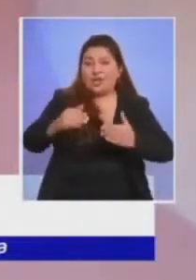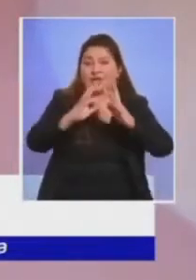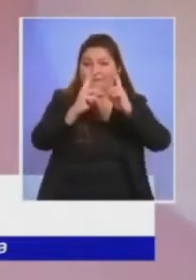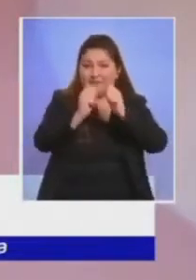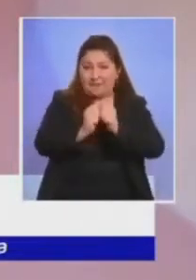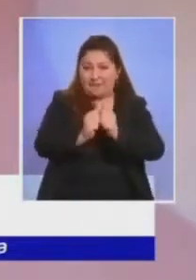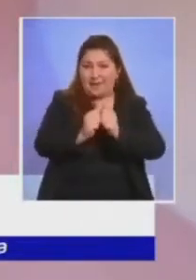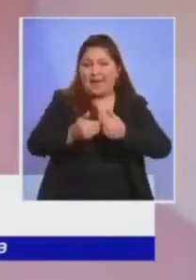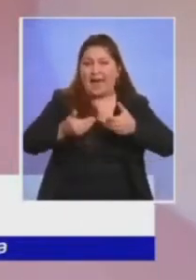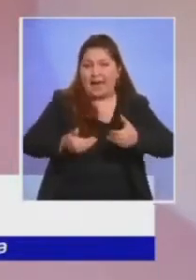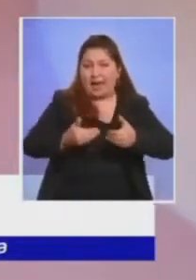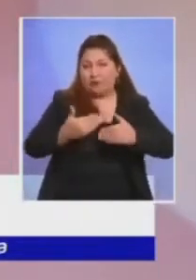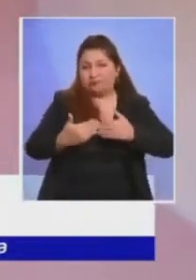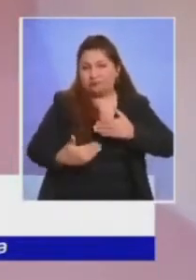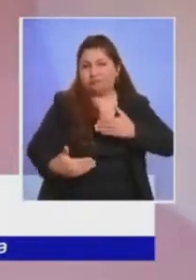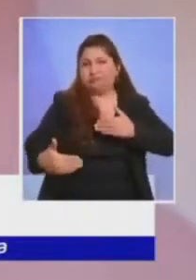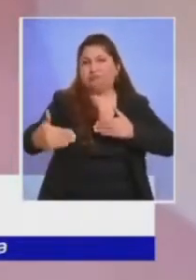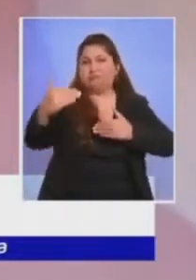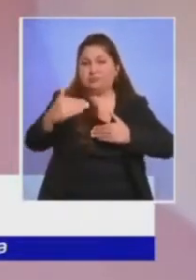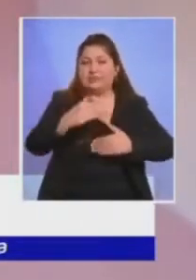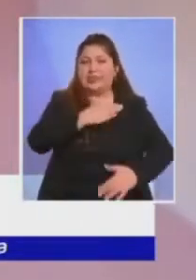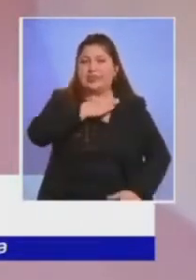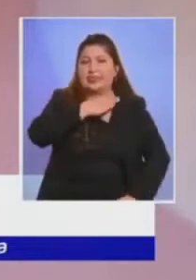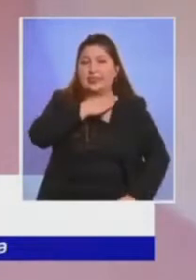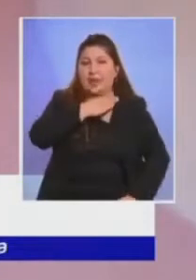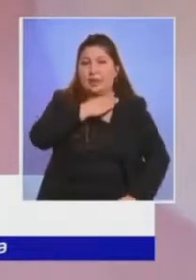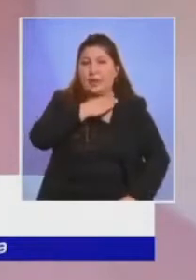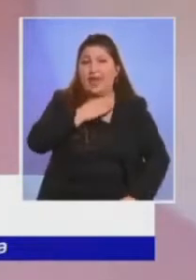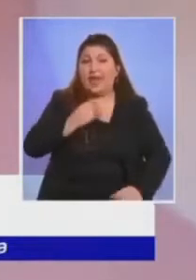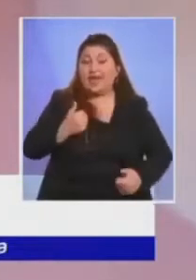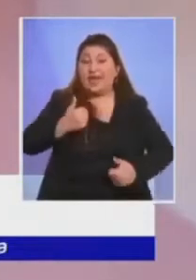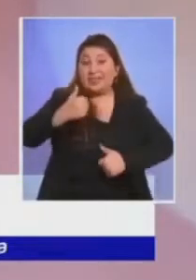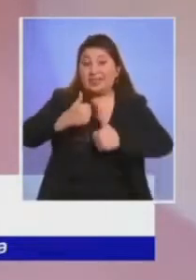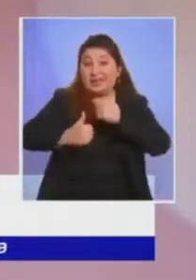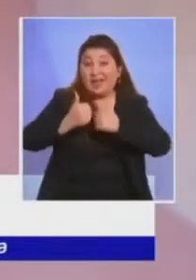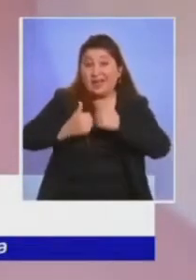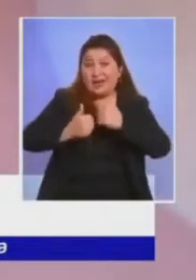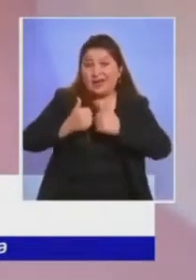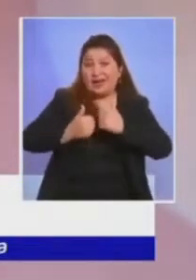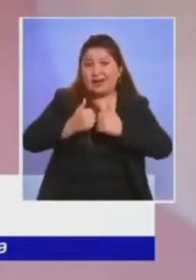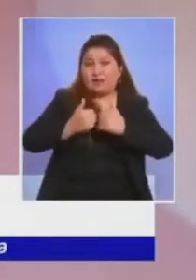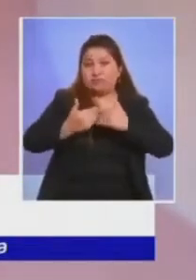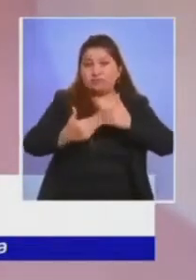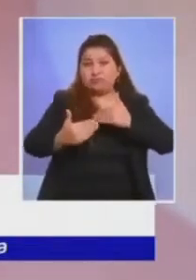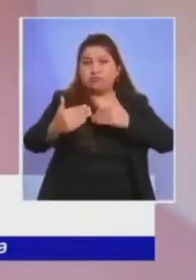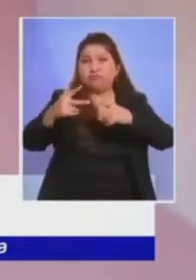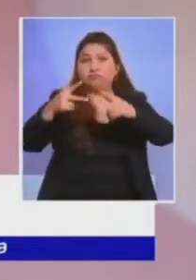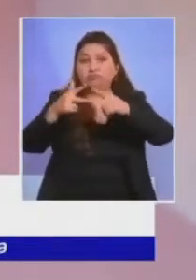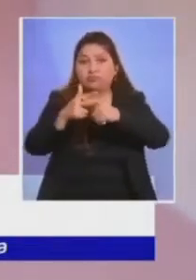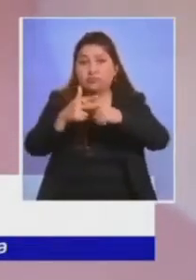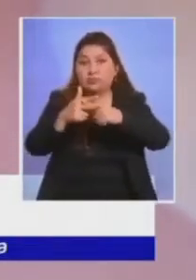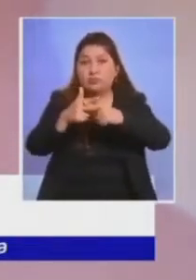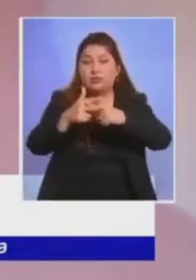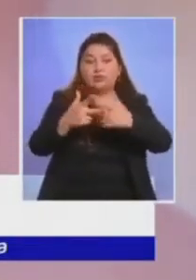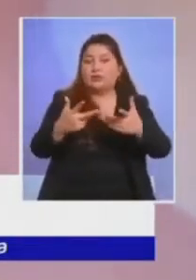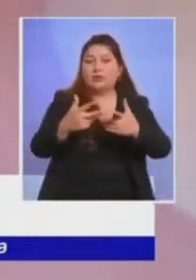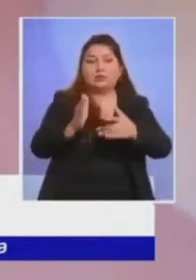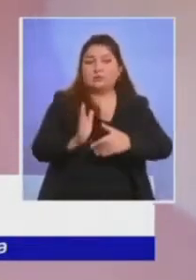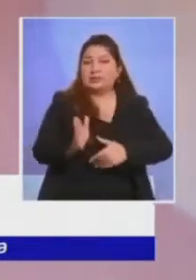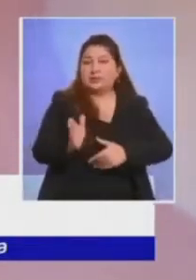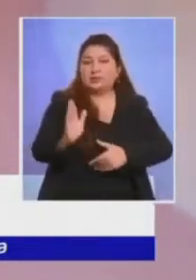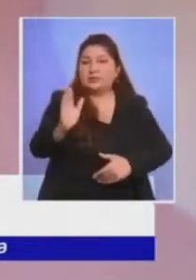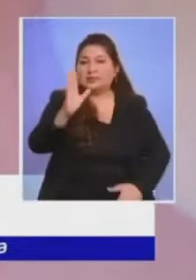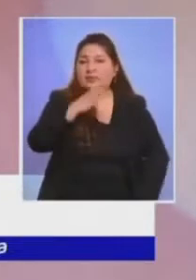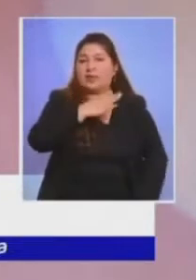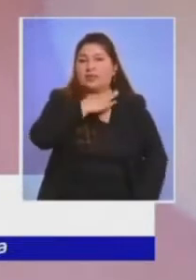incluso al no poder terminar sus carreras quedan con una deuda eterna. Sabemos que es difícil, sabemos